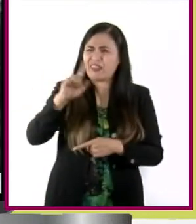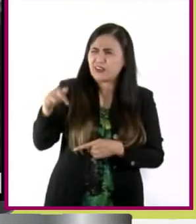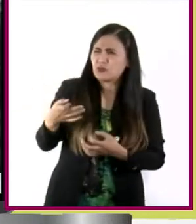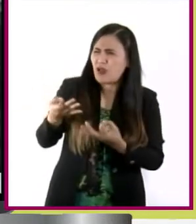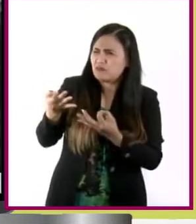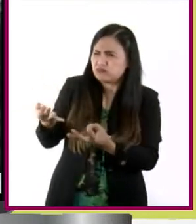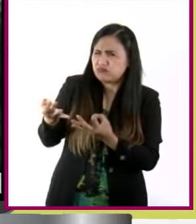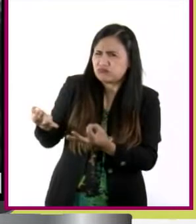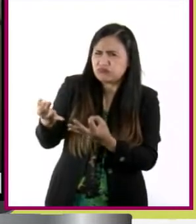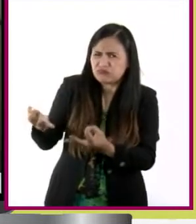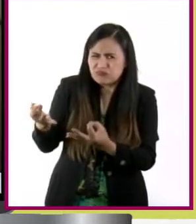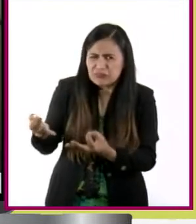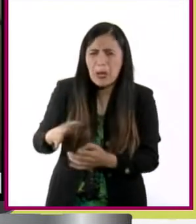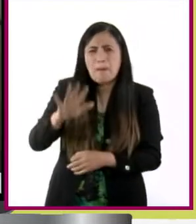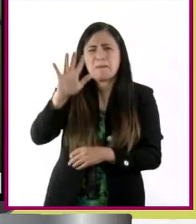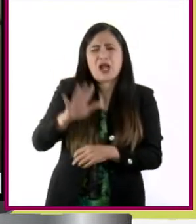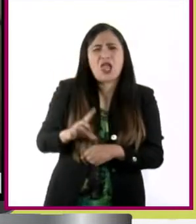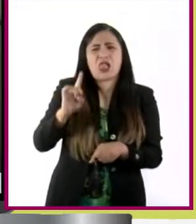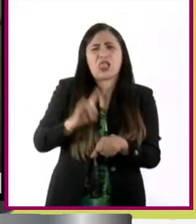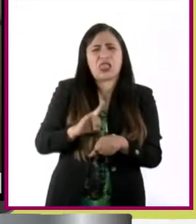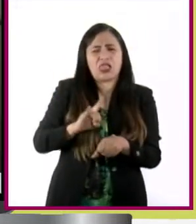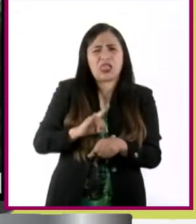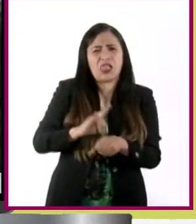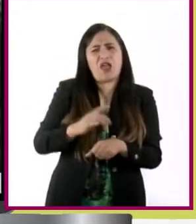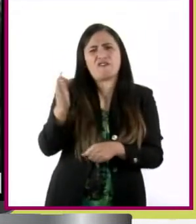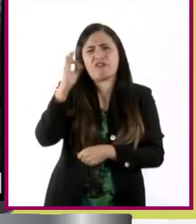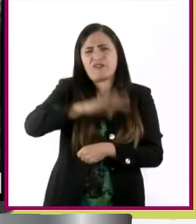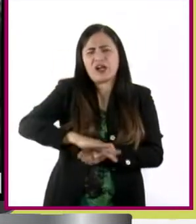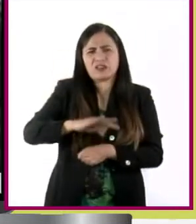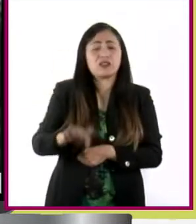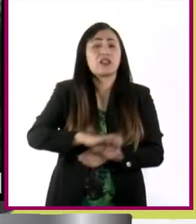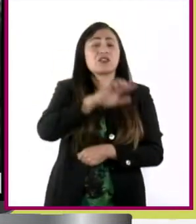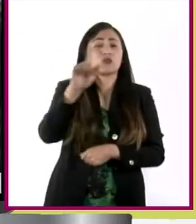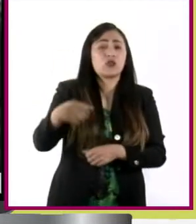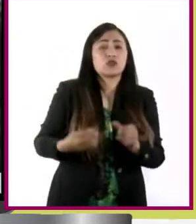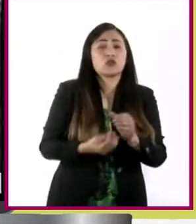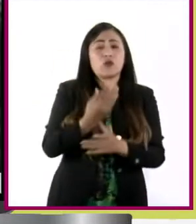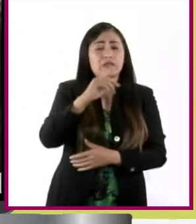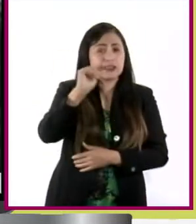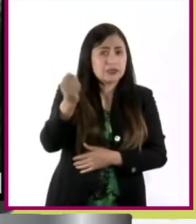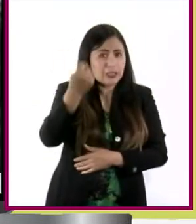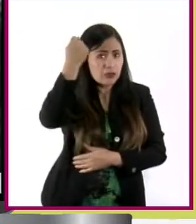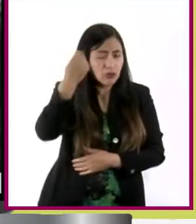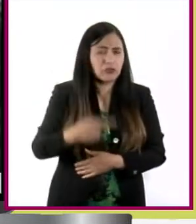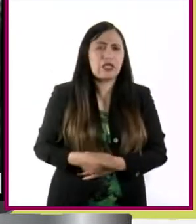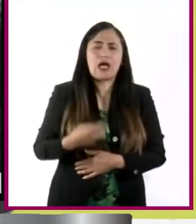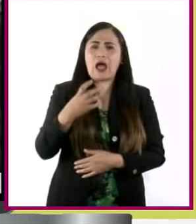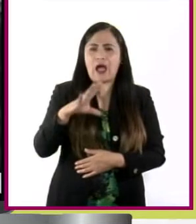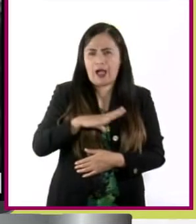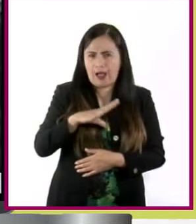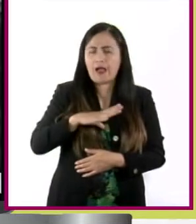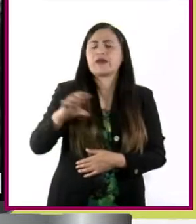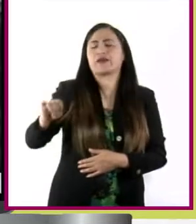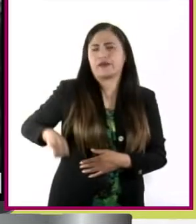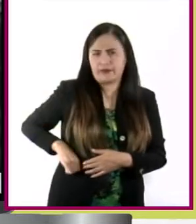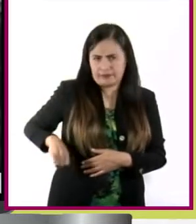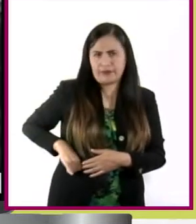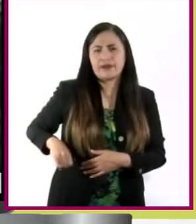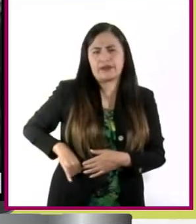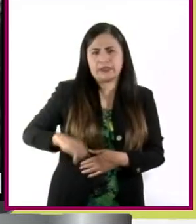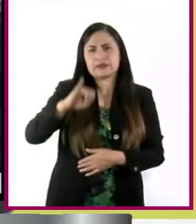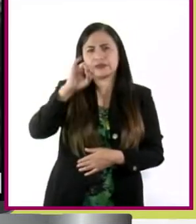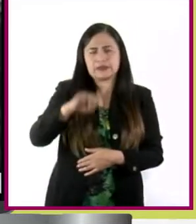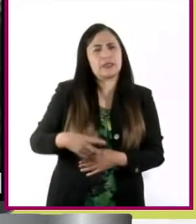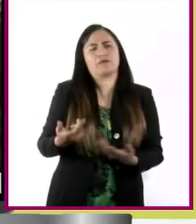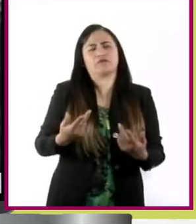esta forma tan artificial. Y sobre todo con la llegada de las nuevas tecnologías, hay como mucho interés y mucha mejor recepción cuando